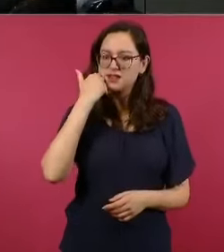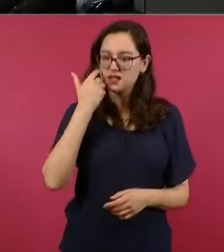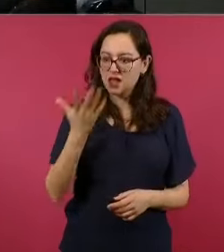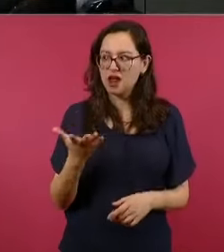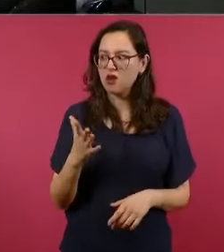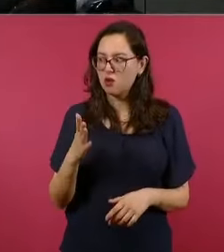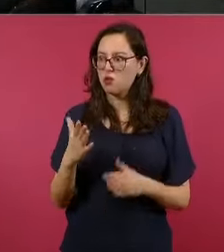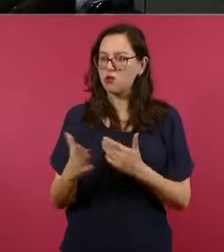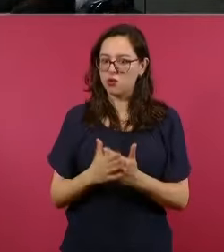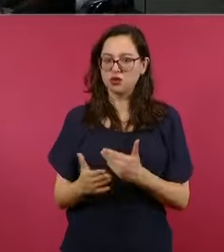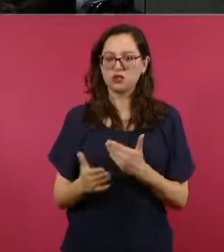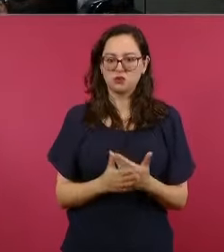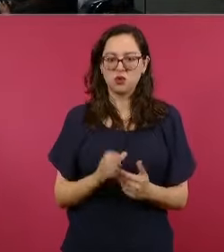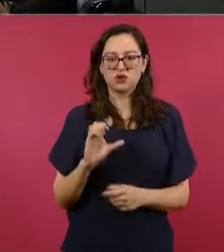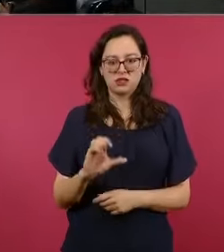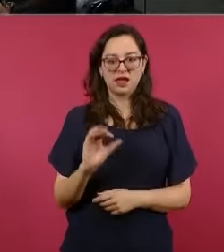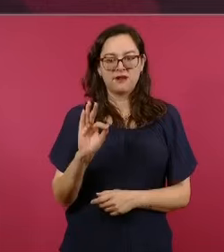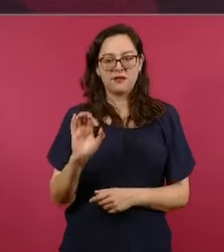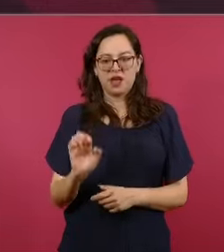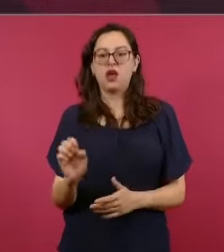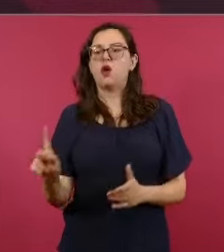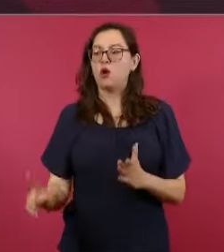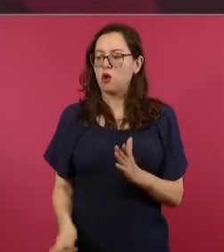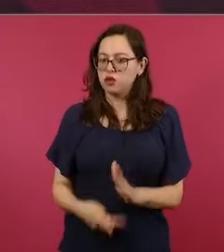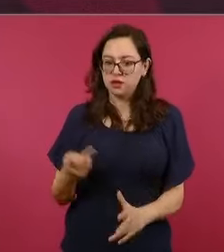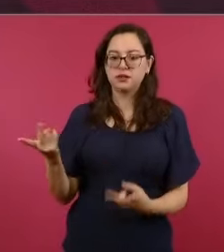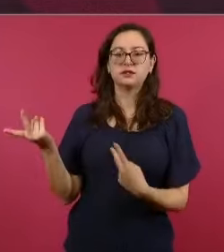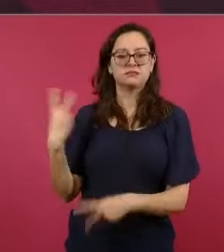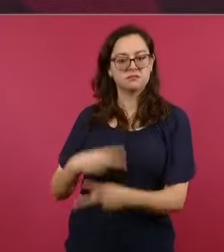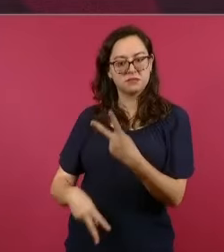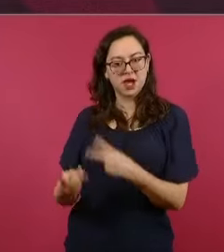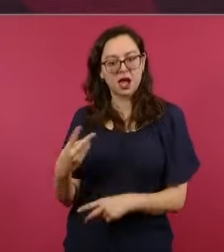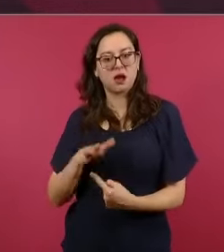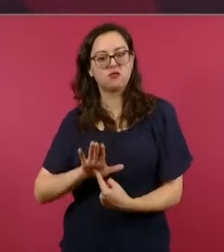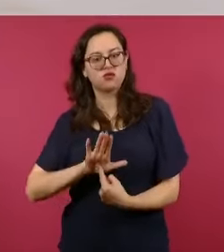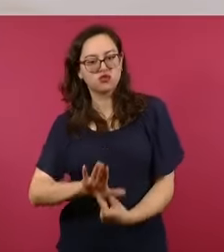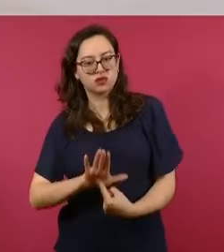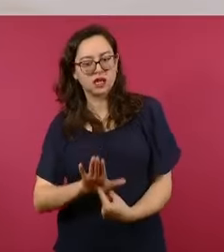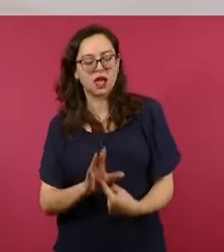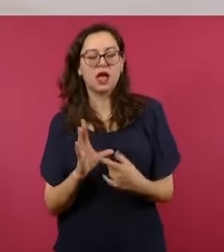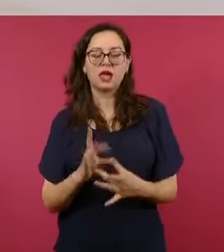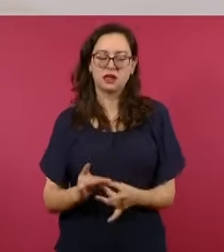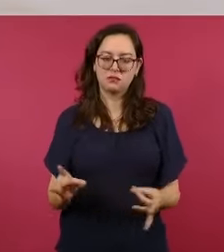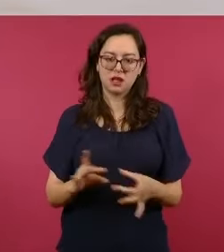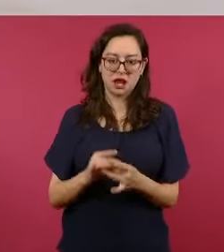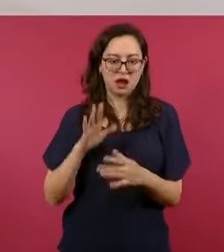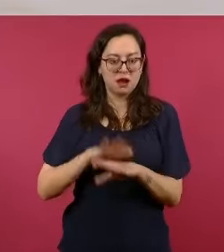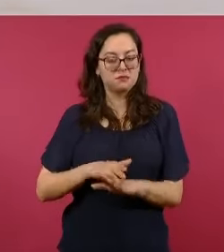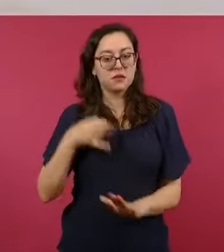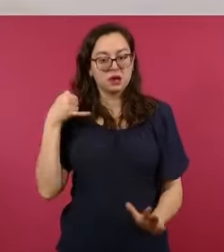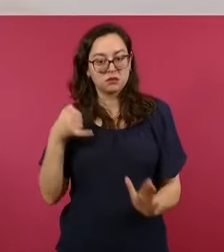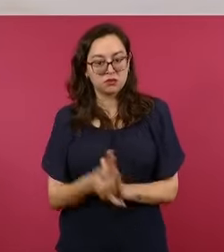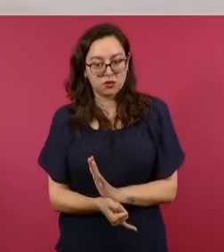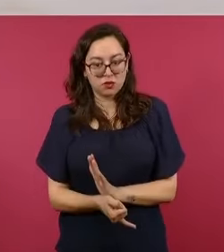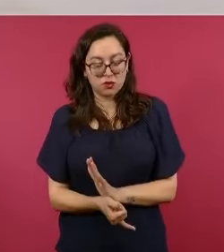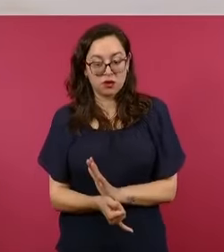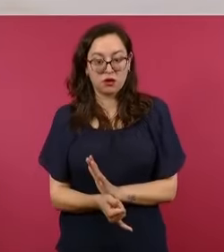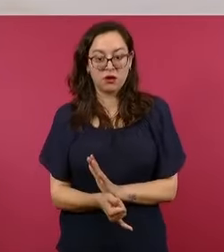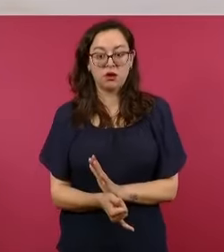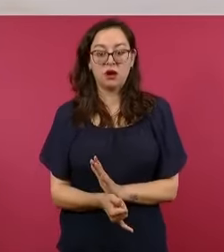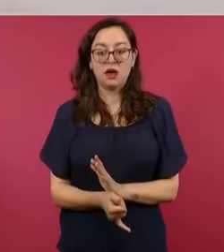regresaran los de la Comisión Federal pero sobre todo los